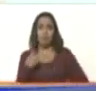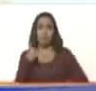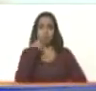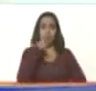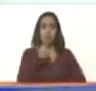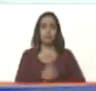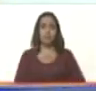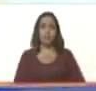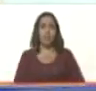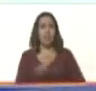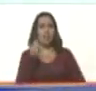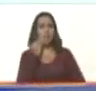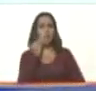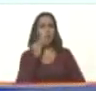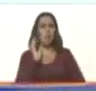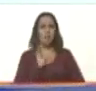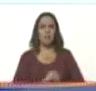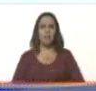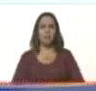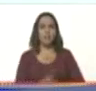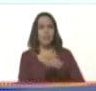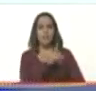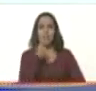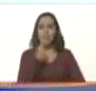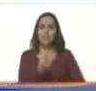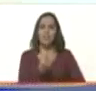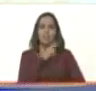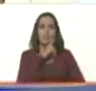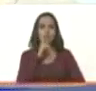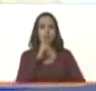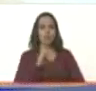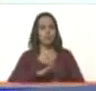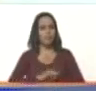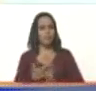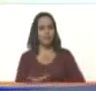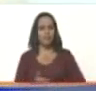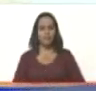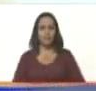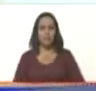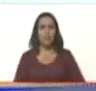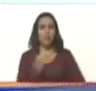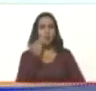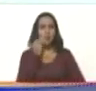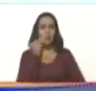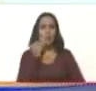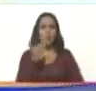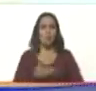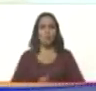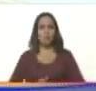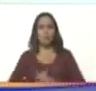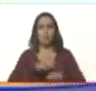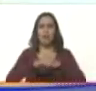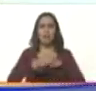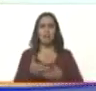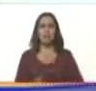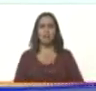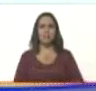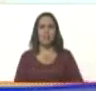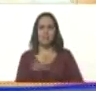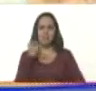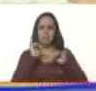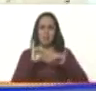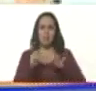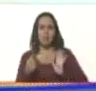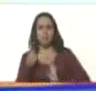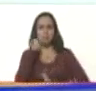El bobo, el imbécil. No voy a decir el nombre porque empavo aquí. El imbécil mayor, el bobo mayor, se autonoqueó, se